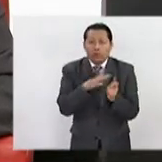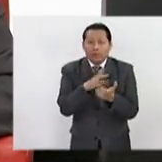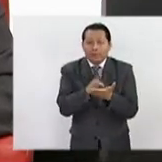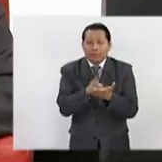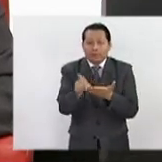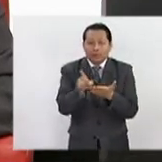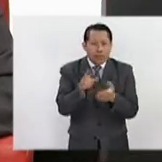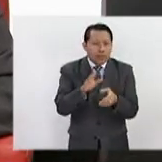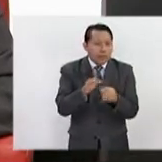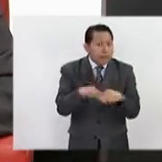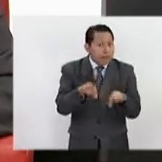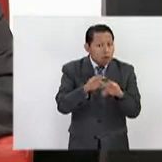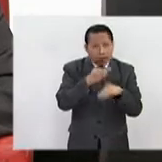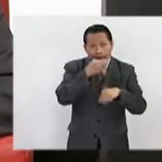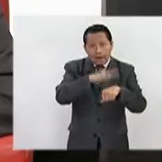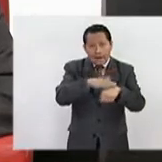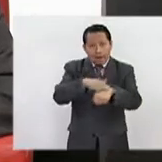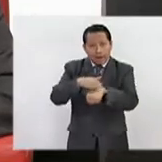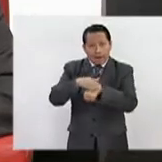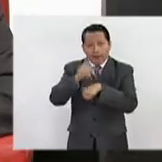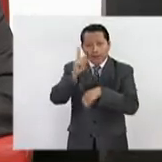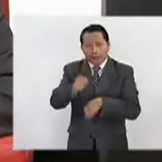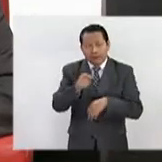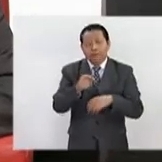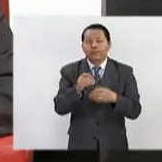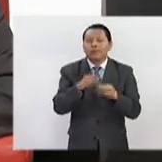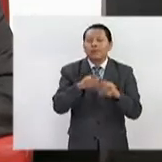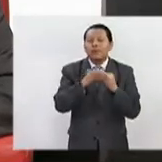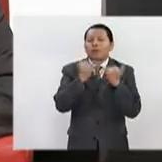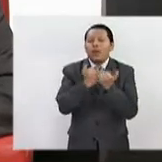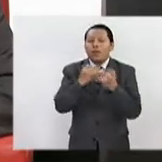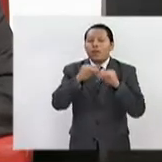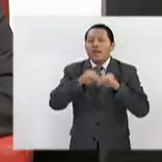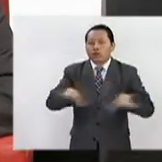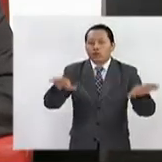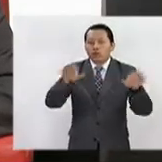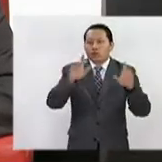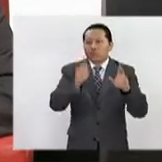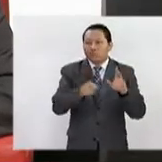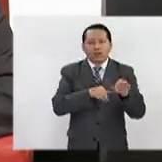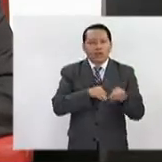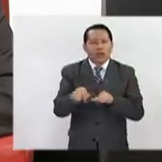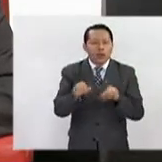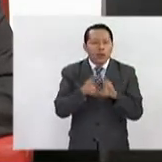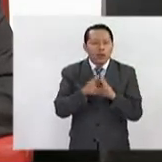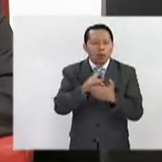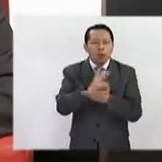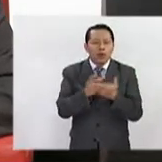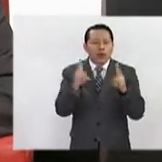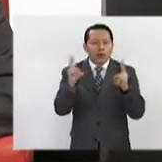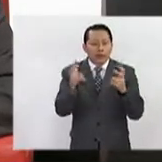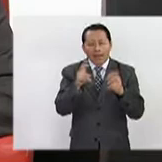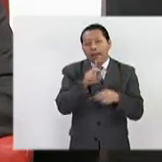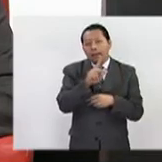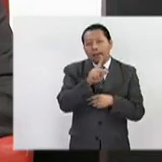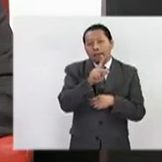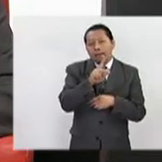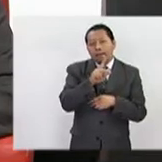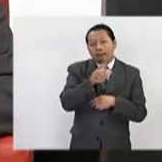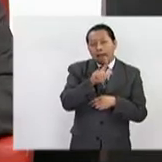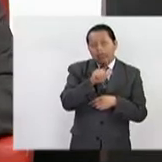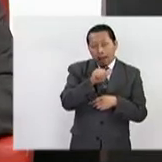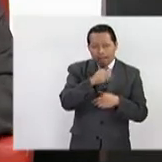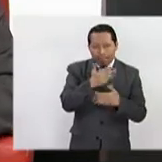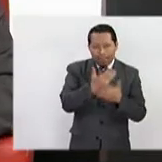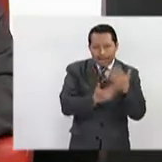importante, es necesario hacerlos conocer a la población. Y sobre todo el trabajo de difusión que hemos venido realizando bajo un programa que se llama De la Mano con Tus Derechos Humanos,